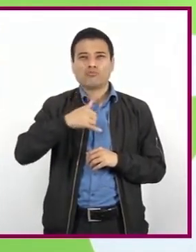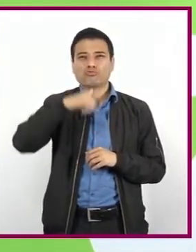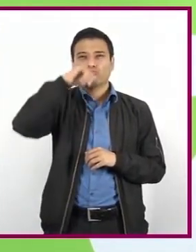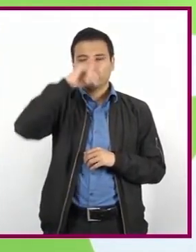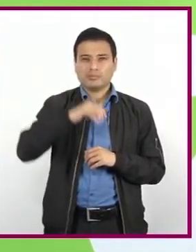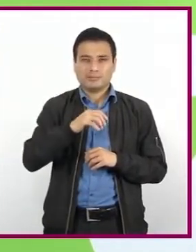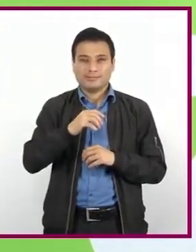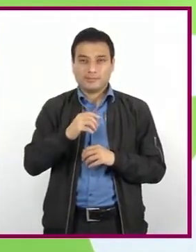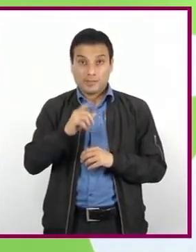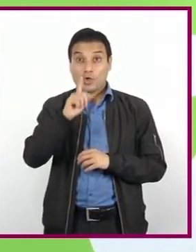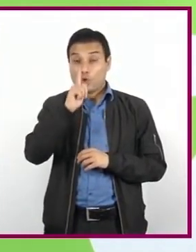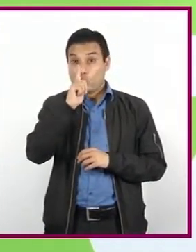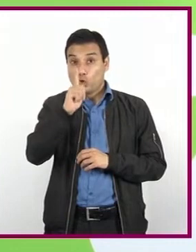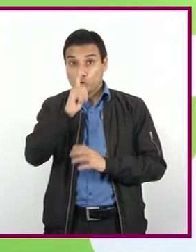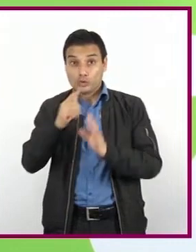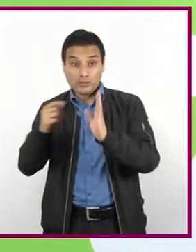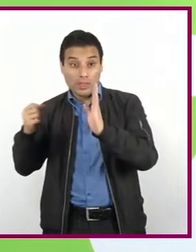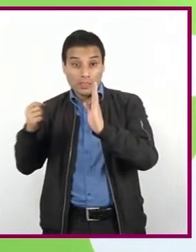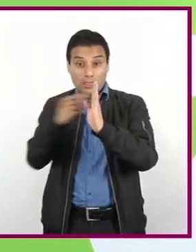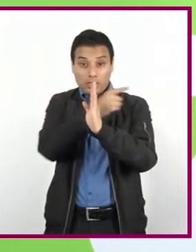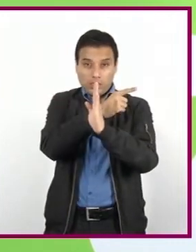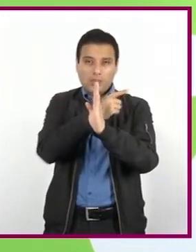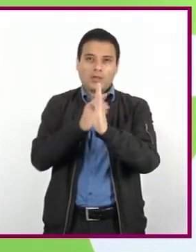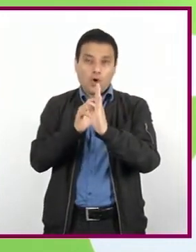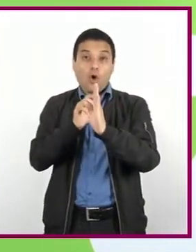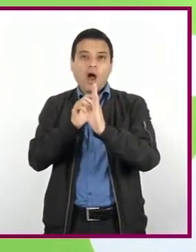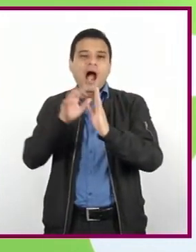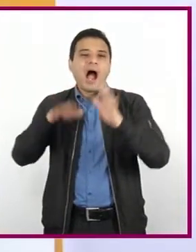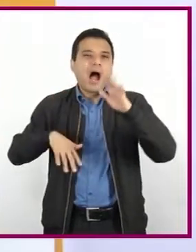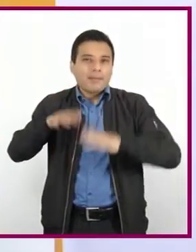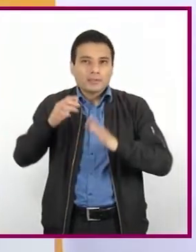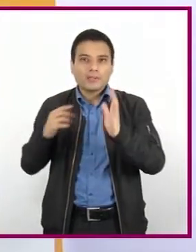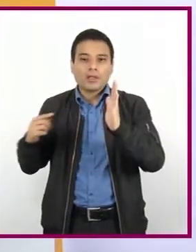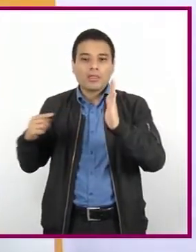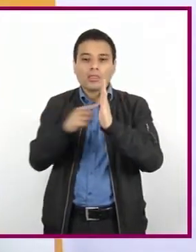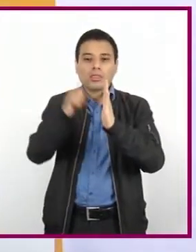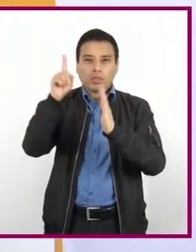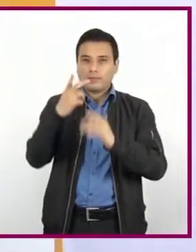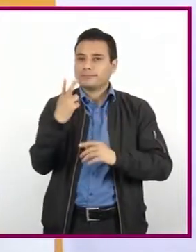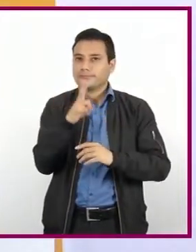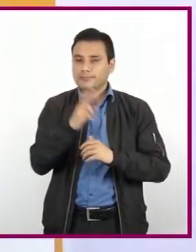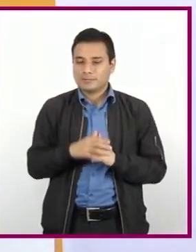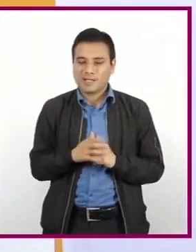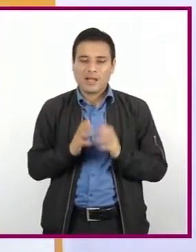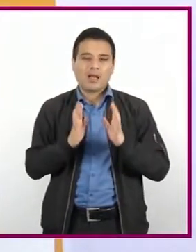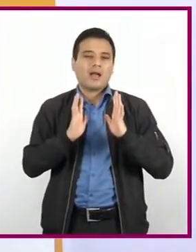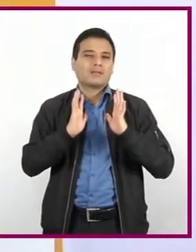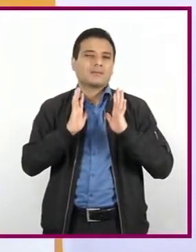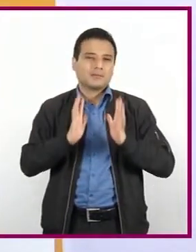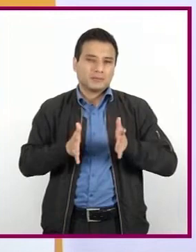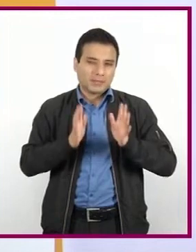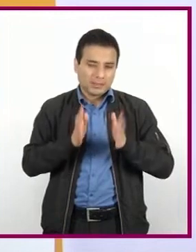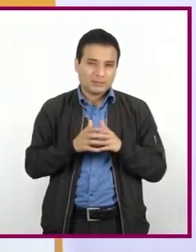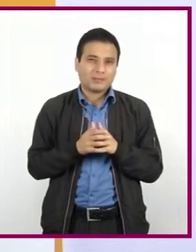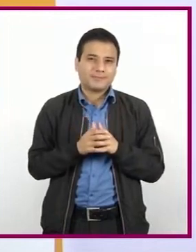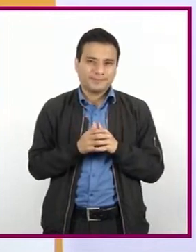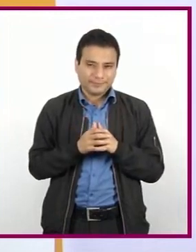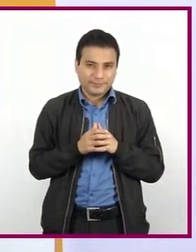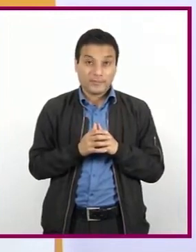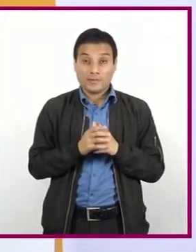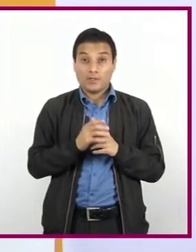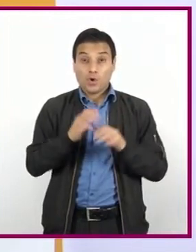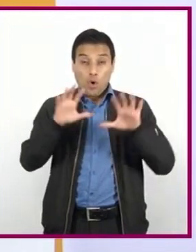se proyectaban partes iluminadas y otras partes oscuras. Maestra, entonces, ¿podríamos decir que en las zonas